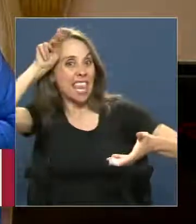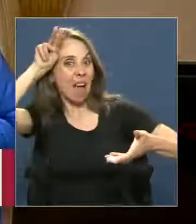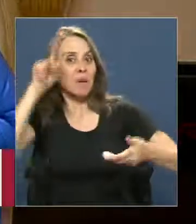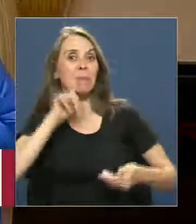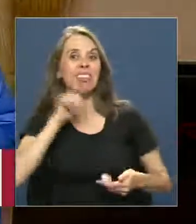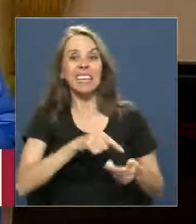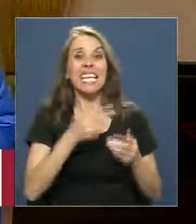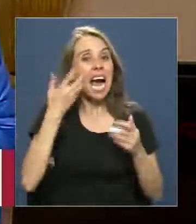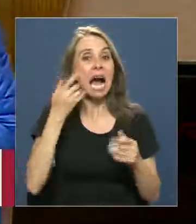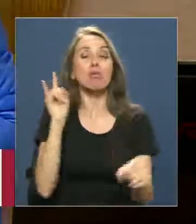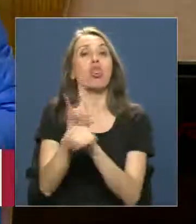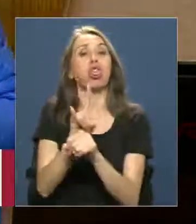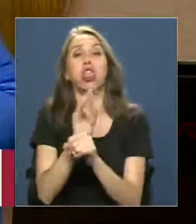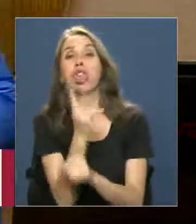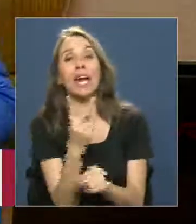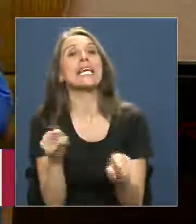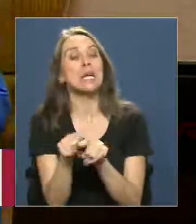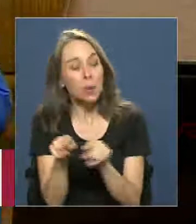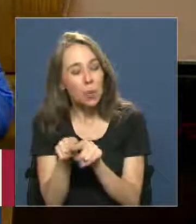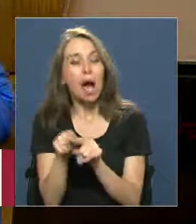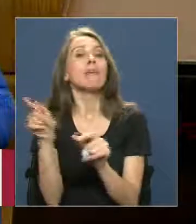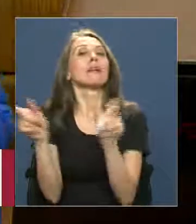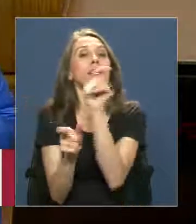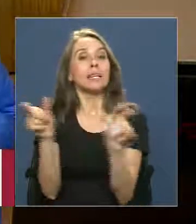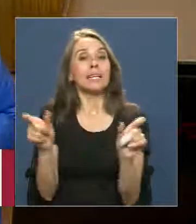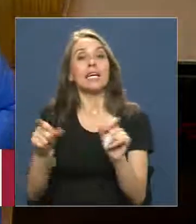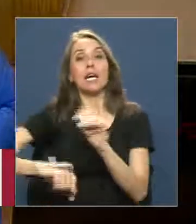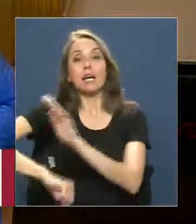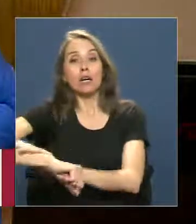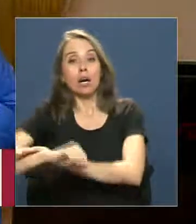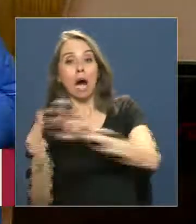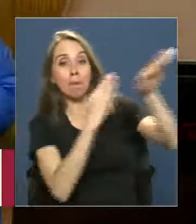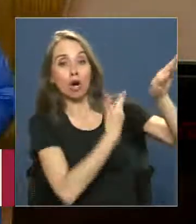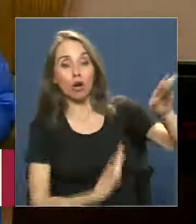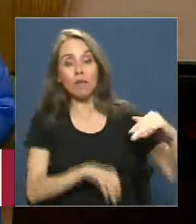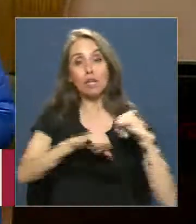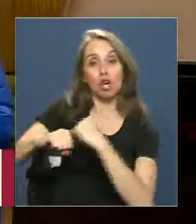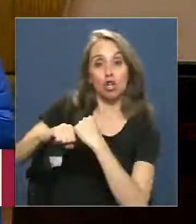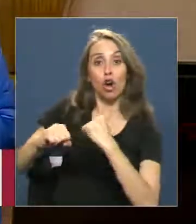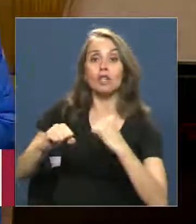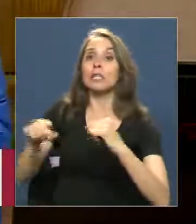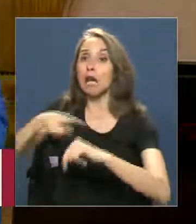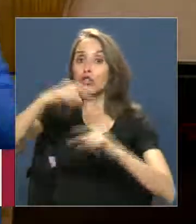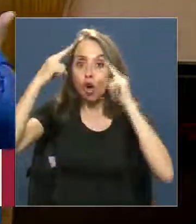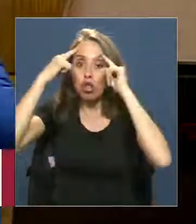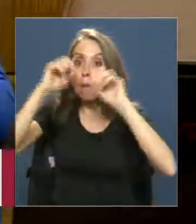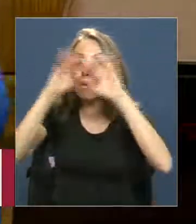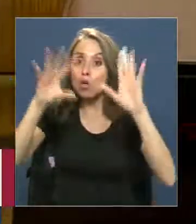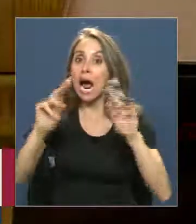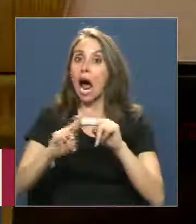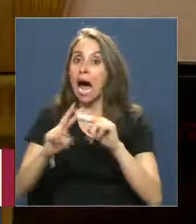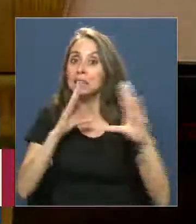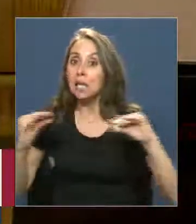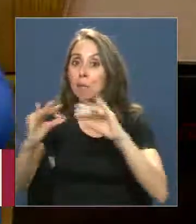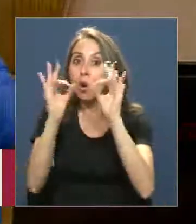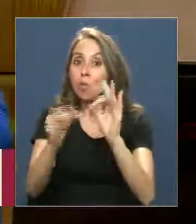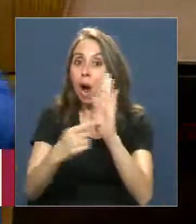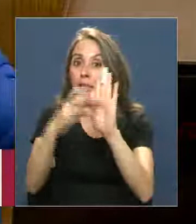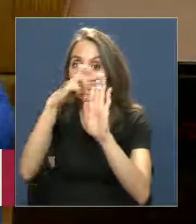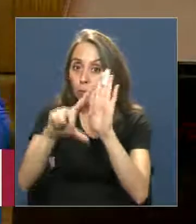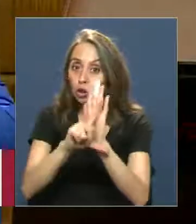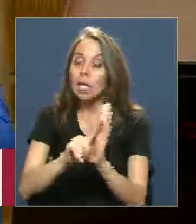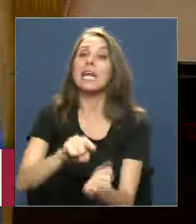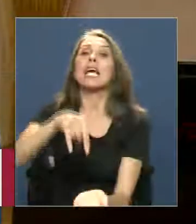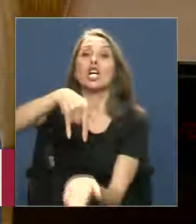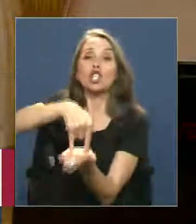que totalmente claro por parte tanto del oficialismo como oposición que estamos legislando lo mismo. Porque si no, vamos a tener problemas y nos vamos a ver enfrentados a una tranca. Queremos que el